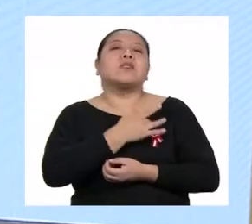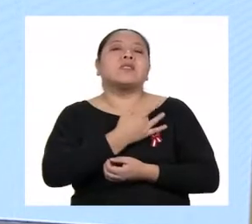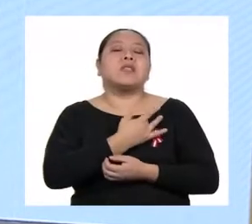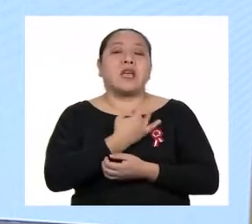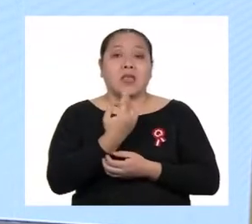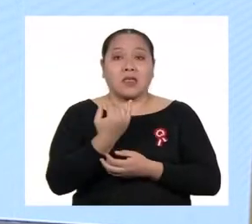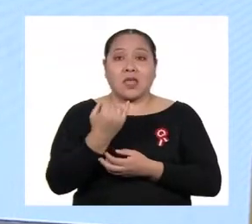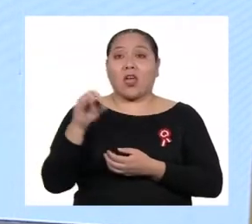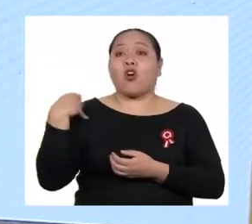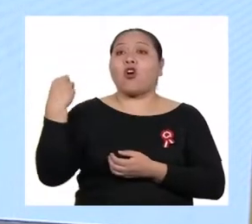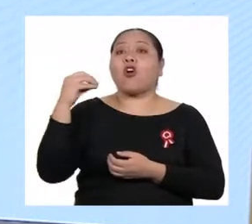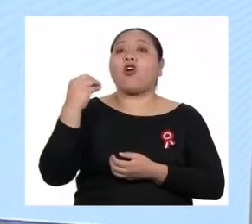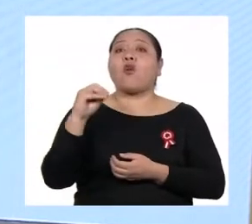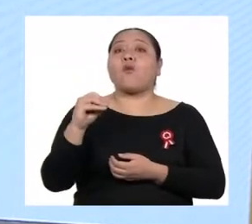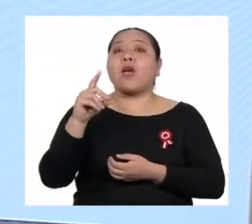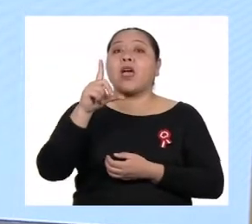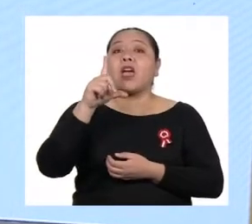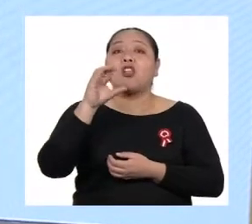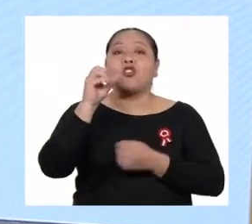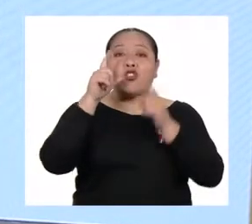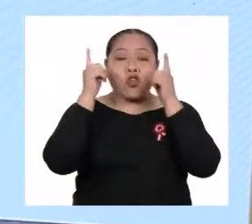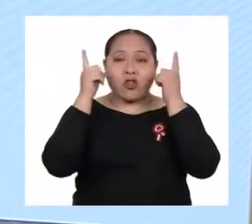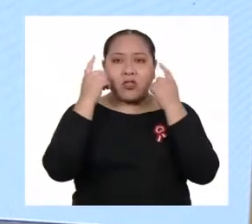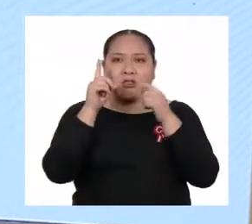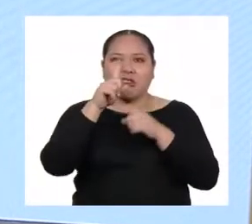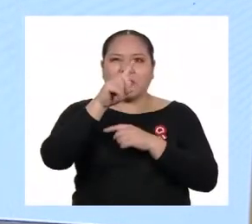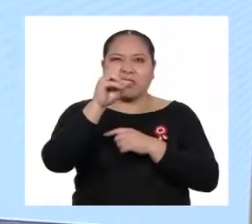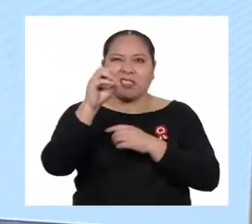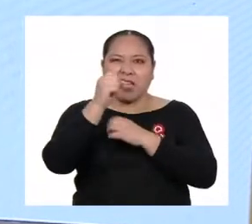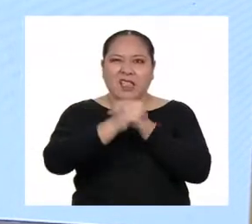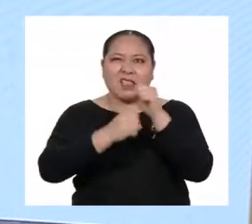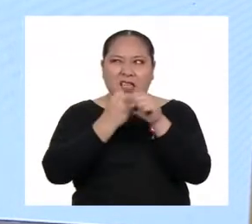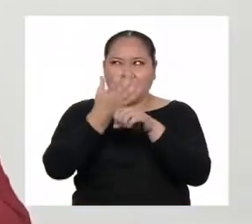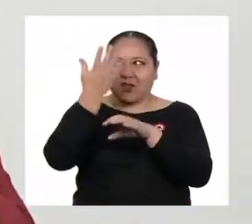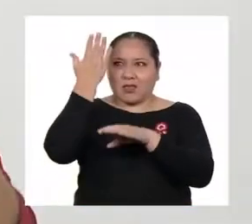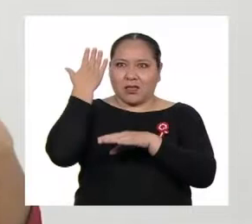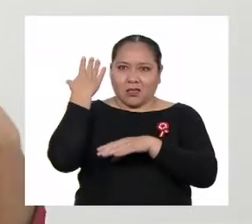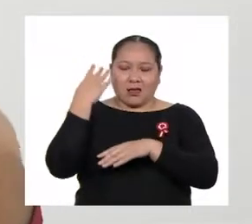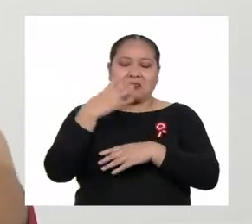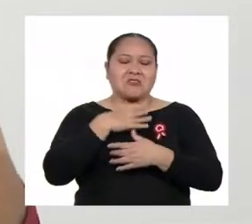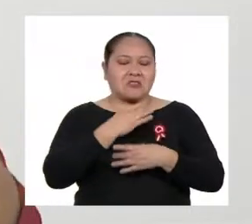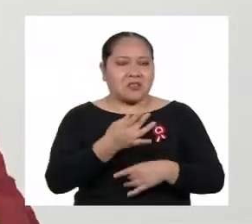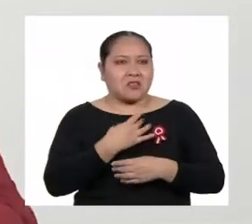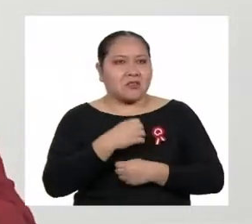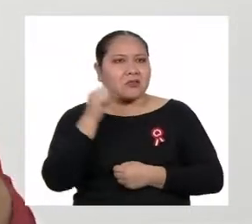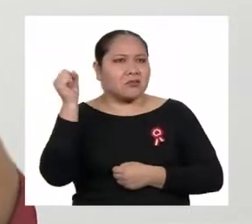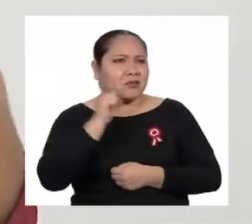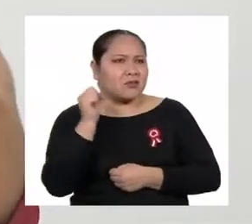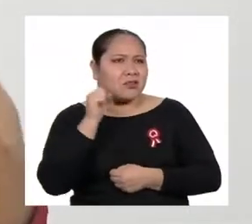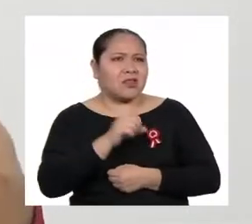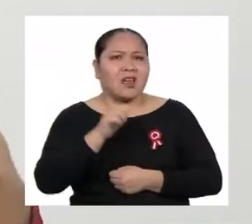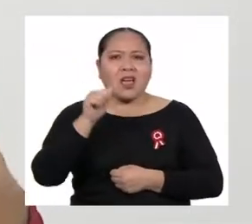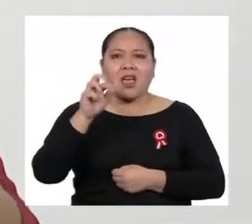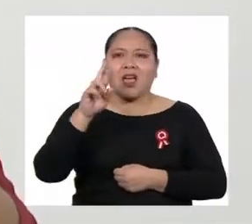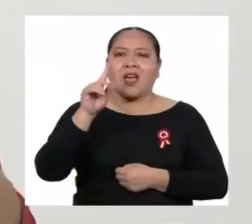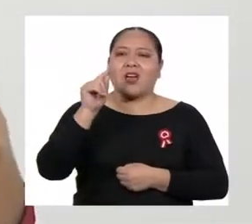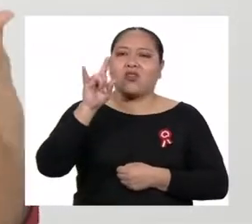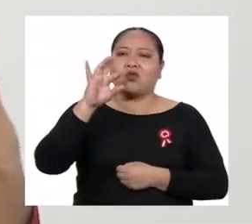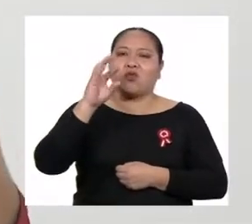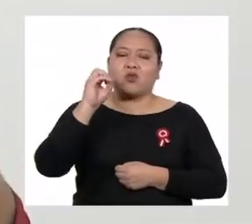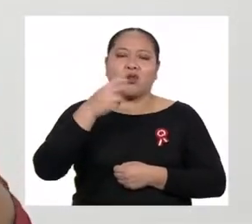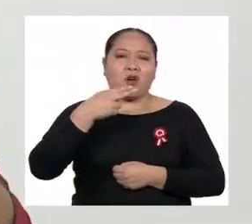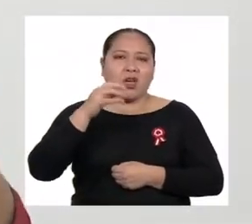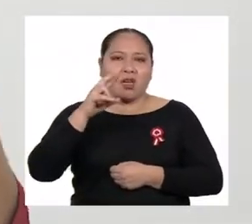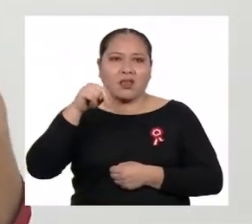Loreto hace casi 100 años. Recontra interesante. Uy, claro, Arturo Hernández es